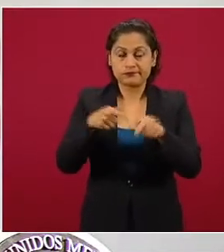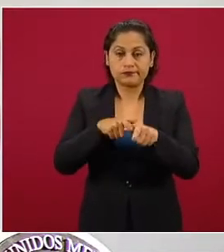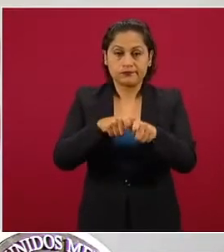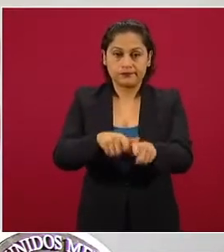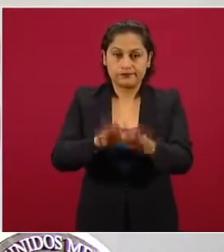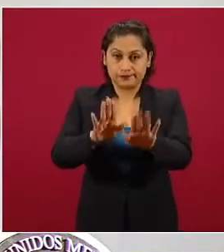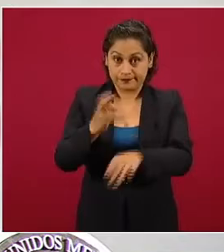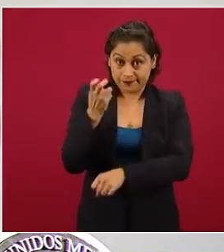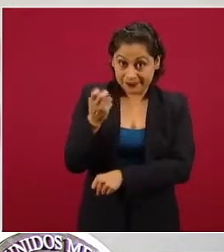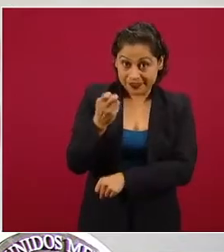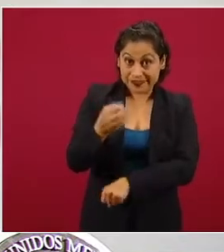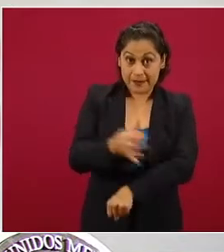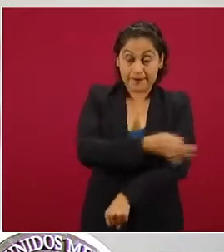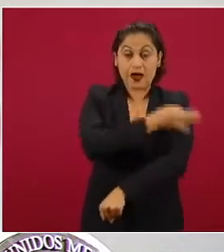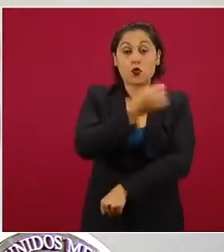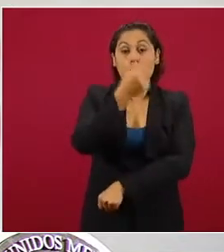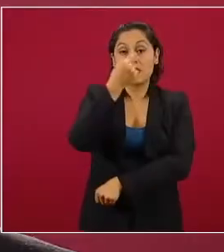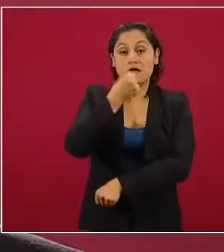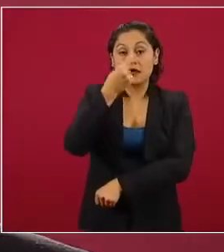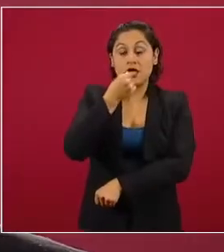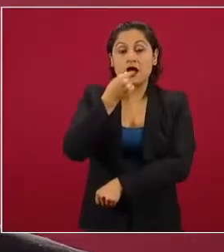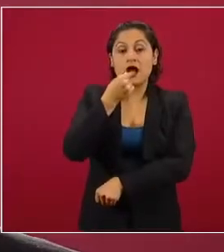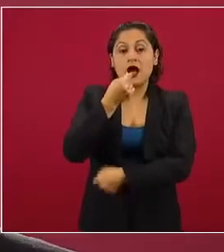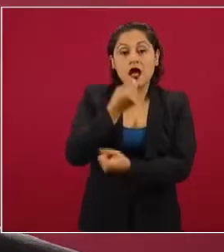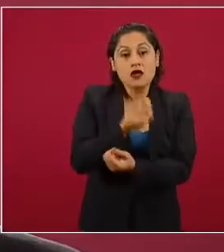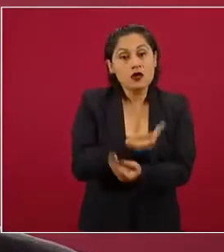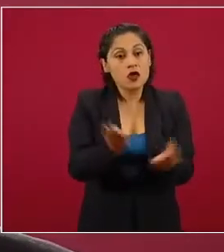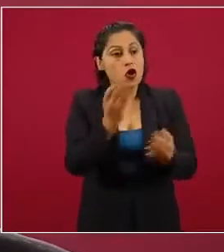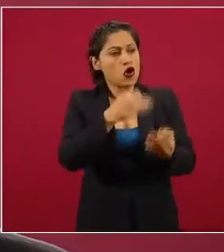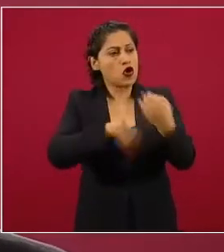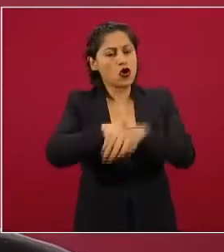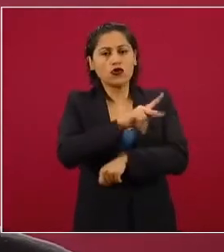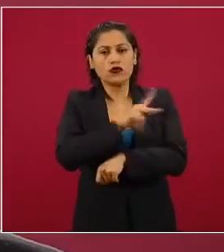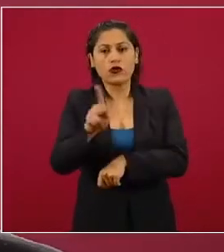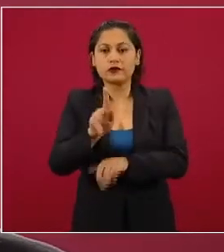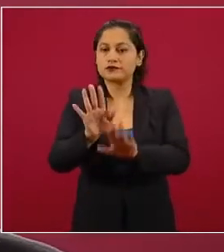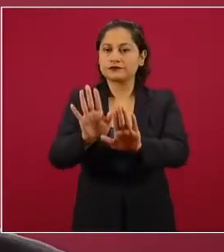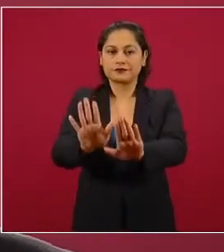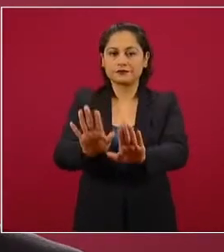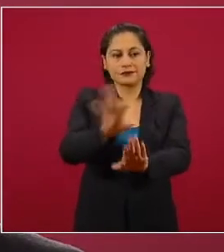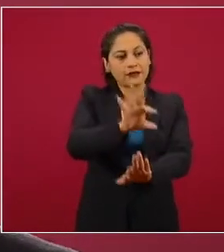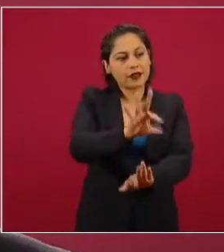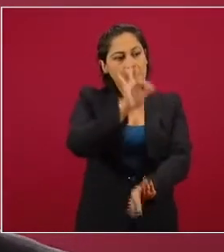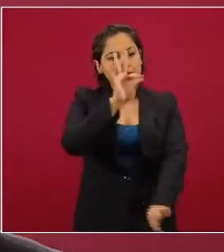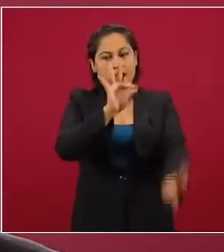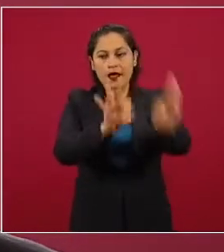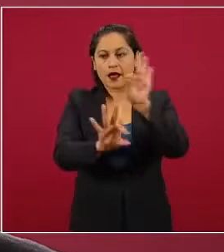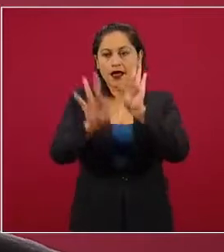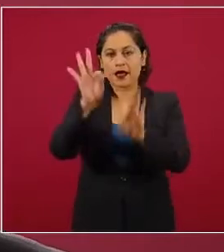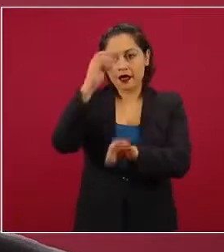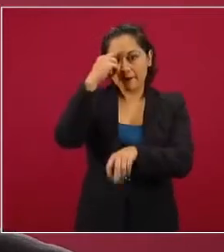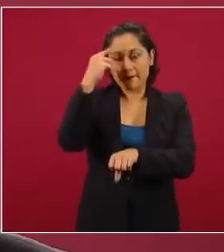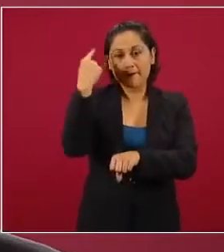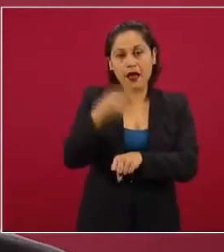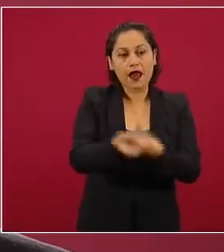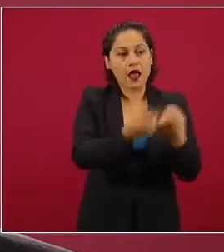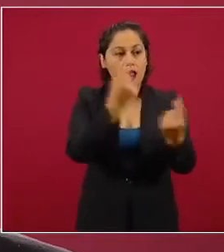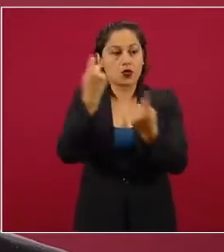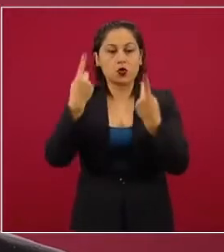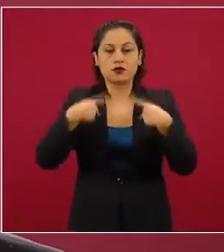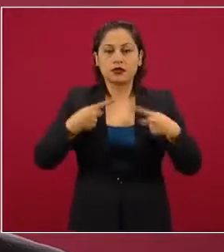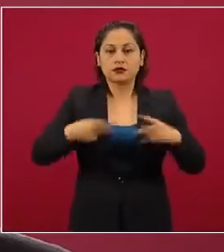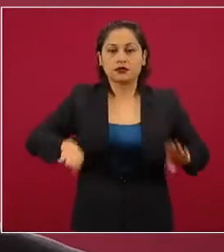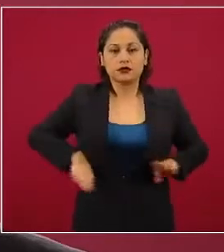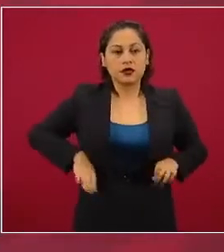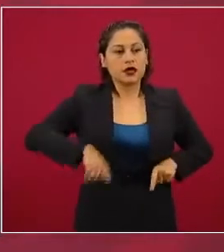influenza, por eso se usa selectivamente, porque su mayor utilidad es reducir el riesgo de complicaciones, no reducir la